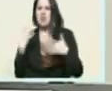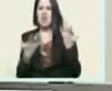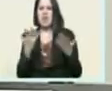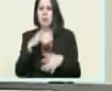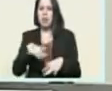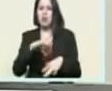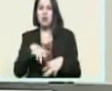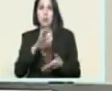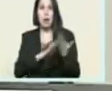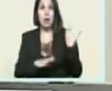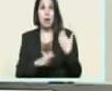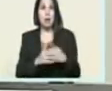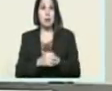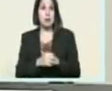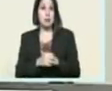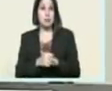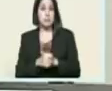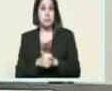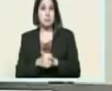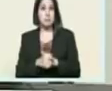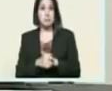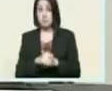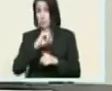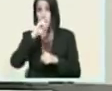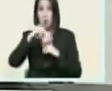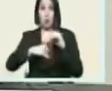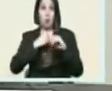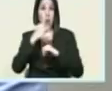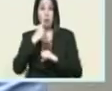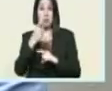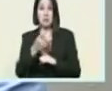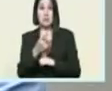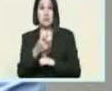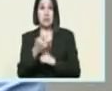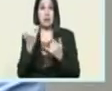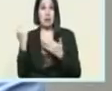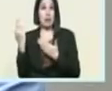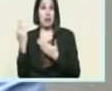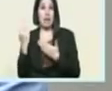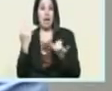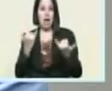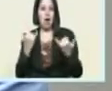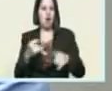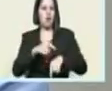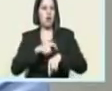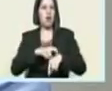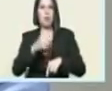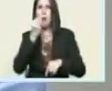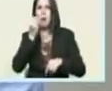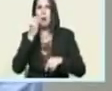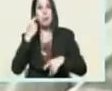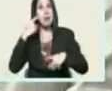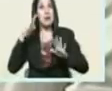para dónde va? Y Jorge debe haber contestado, ¿verdad? A esta hora voy a almorzar, ¿será?